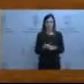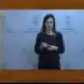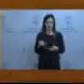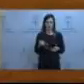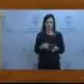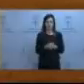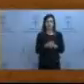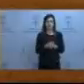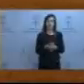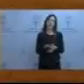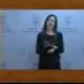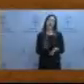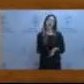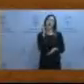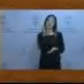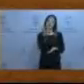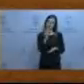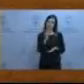Precisamente,